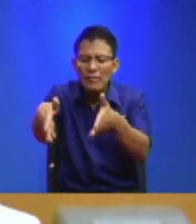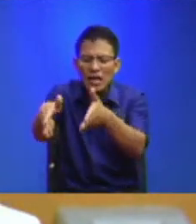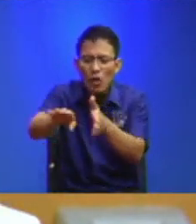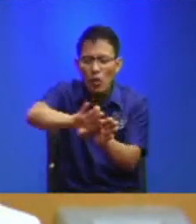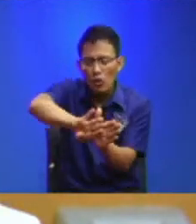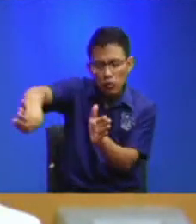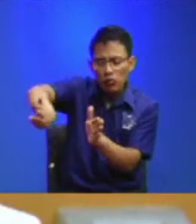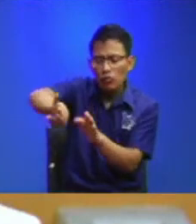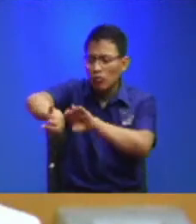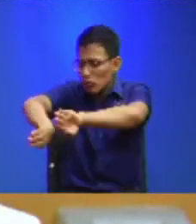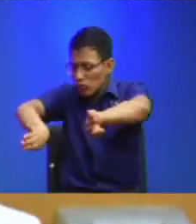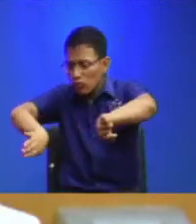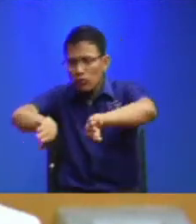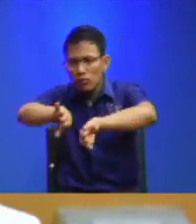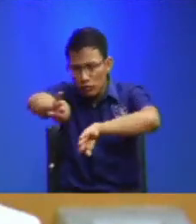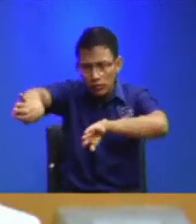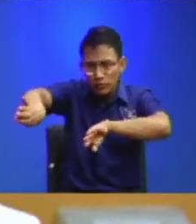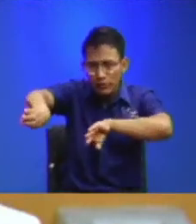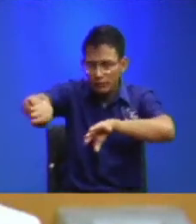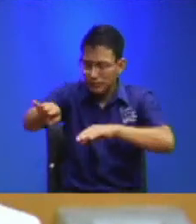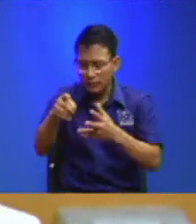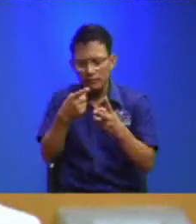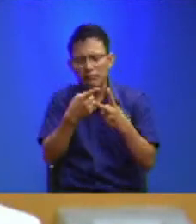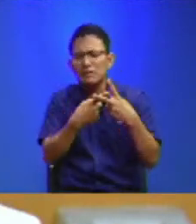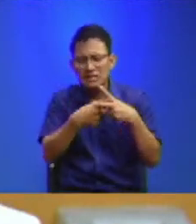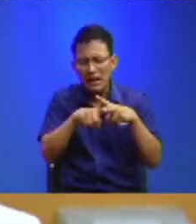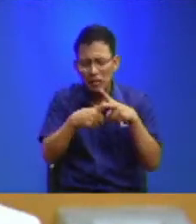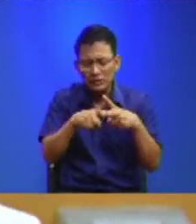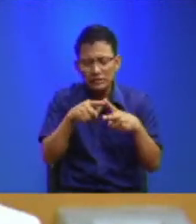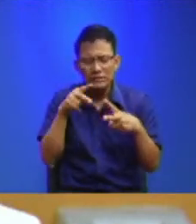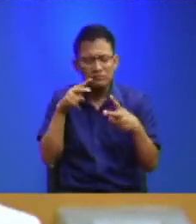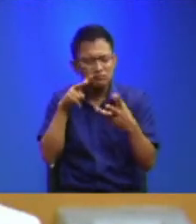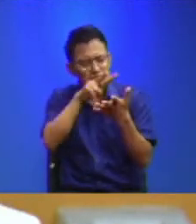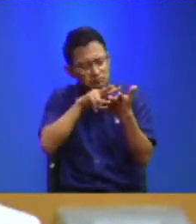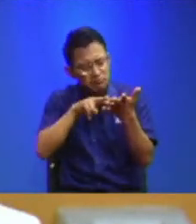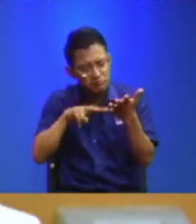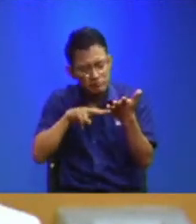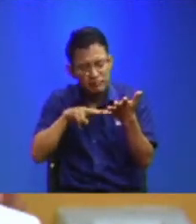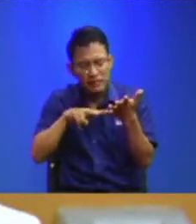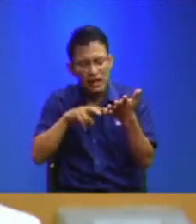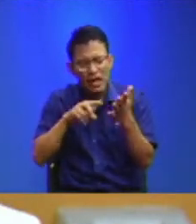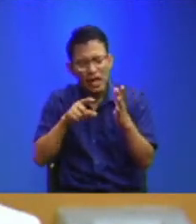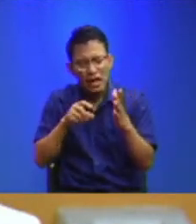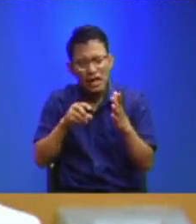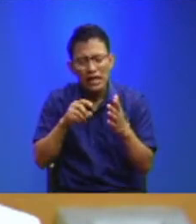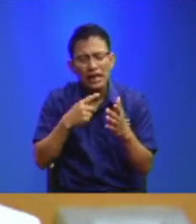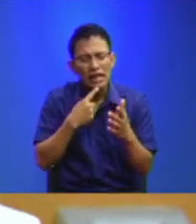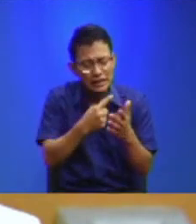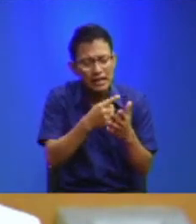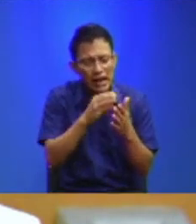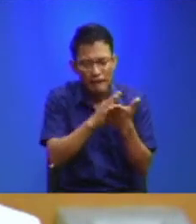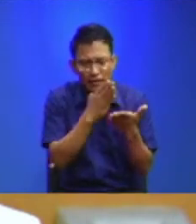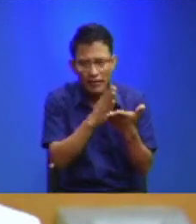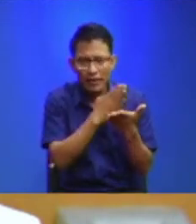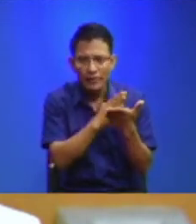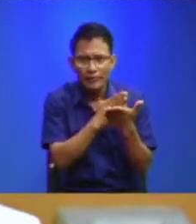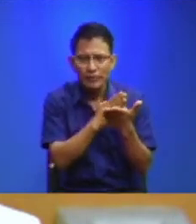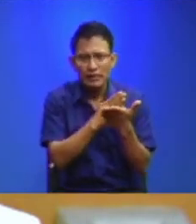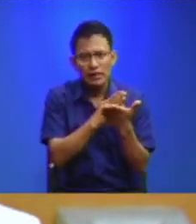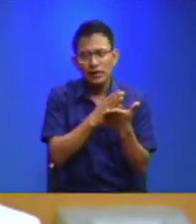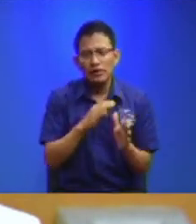a ver cuáles las menciona la Biblia como tales. Entonces, una vez que he platicado esto,